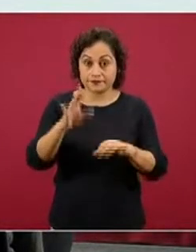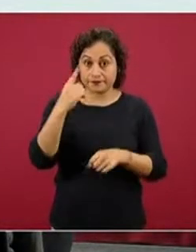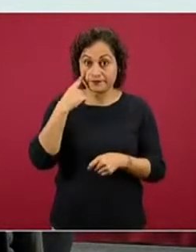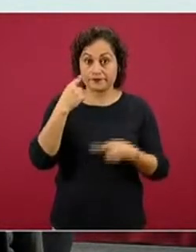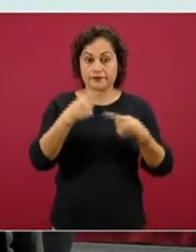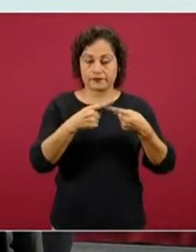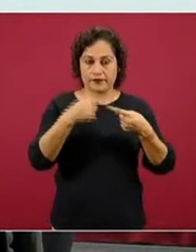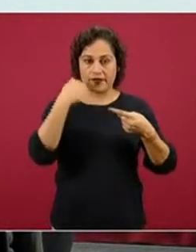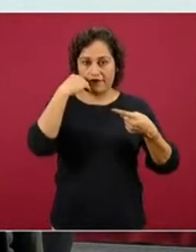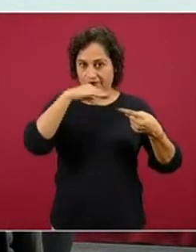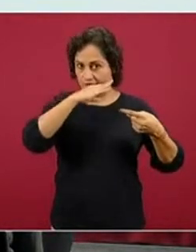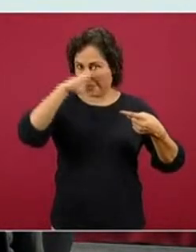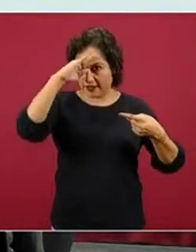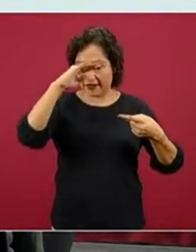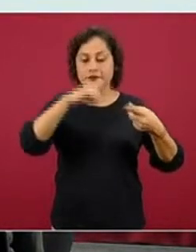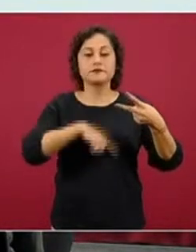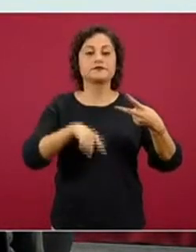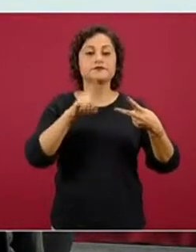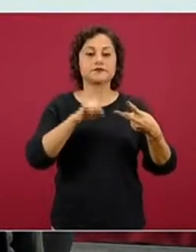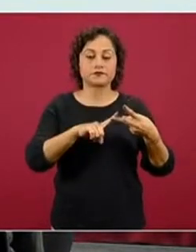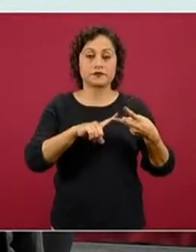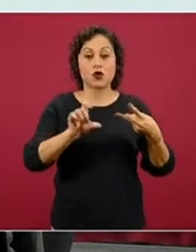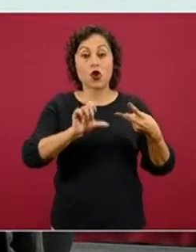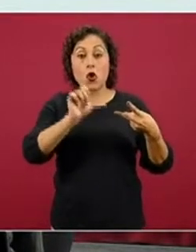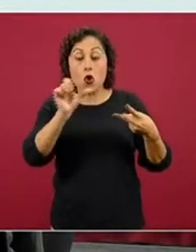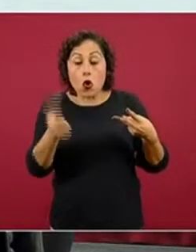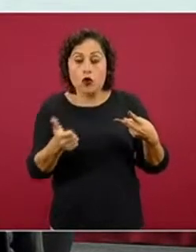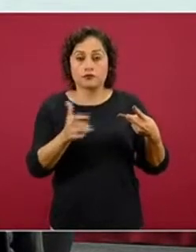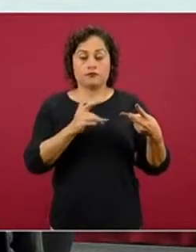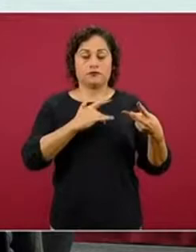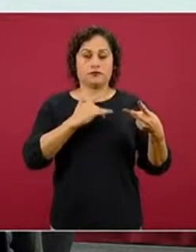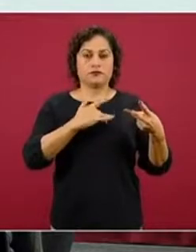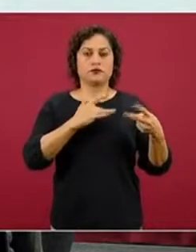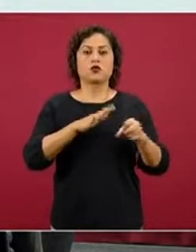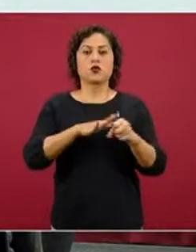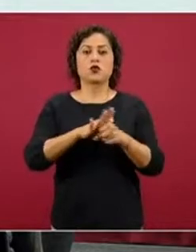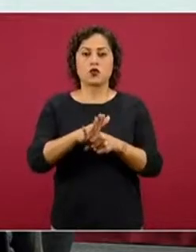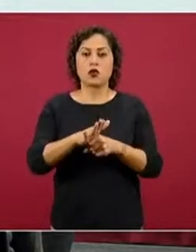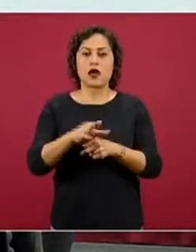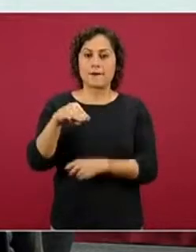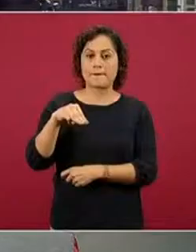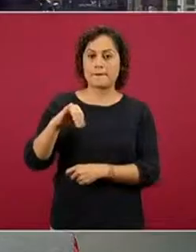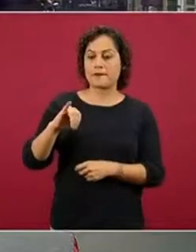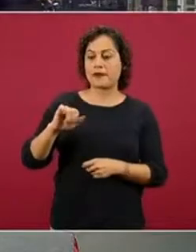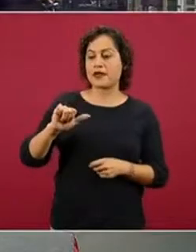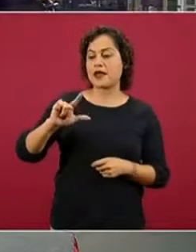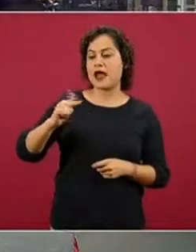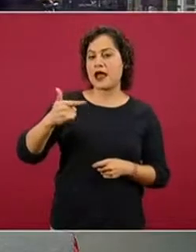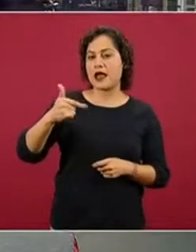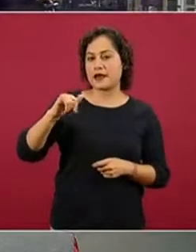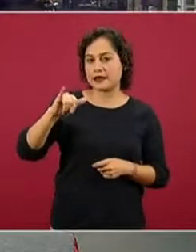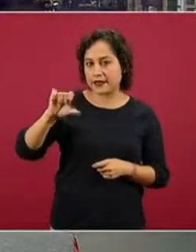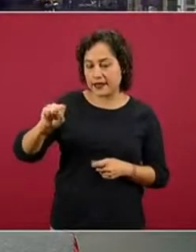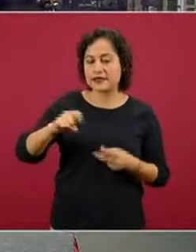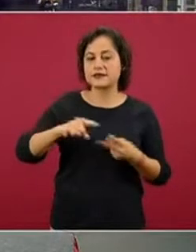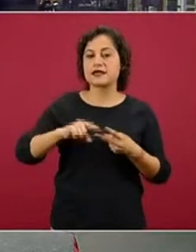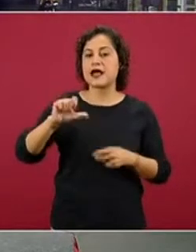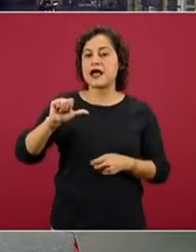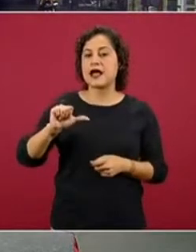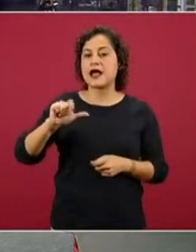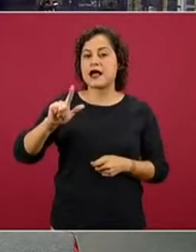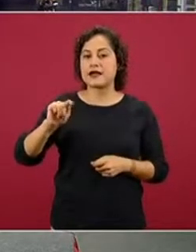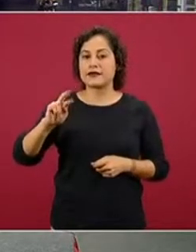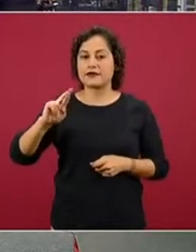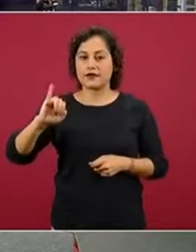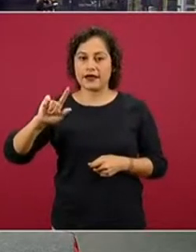pues está la fiebre. Otro de los síntomas que nosotros podemos identificar son las mialgias y artralgias. Este es el nombre